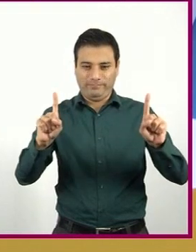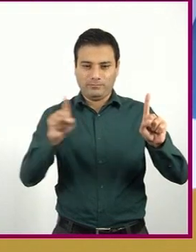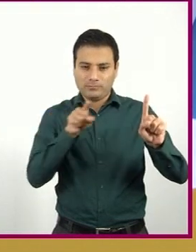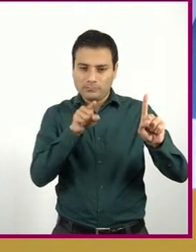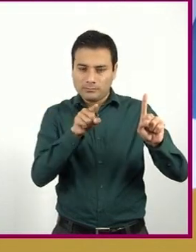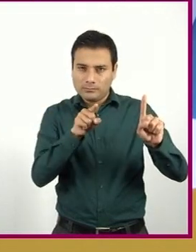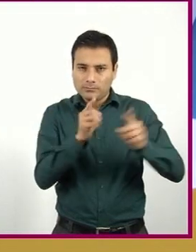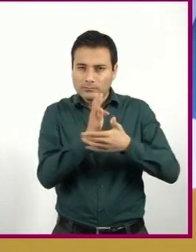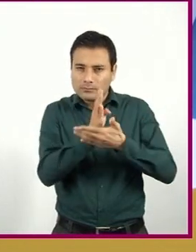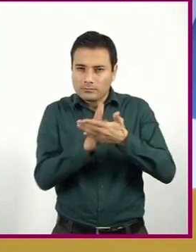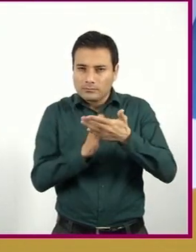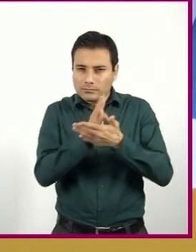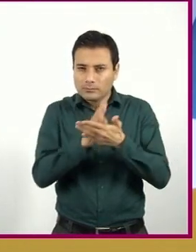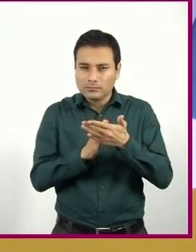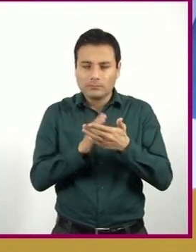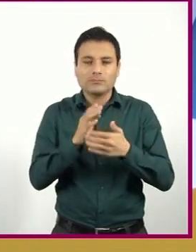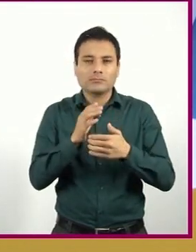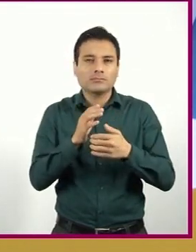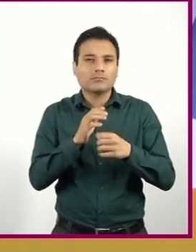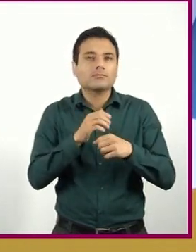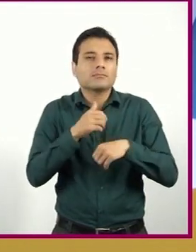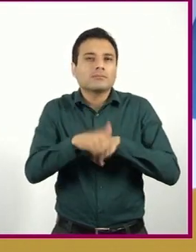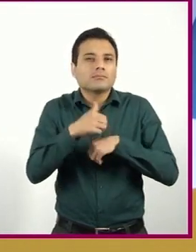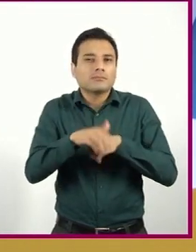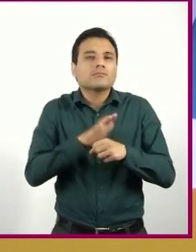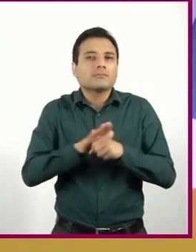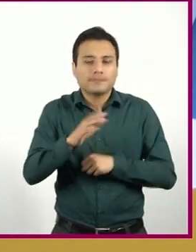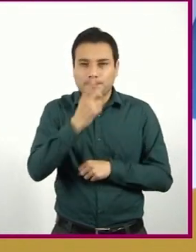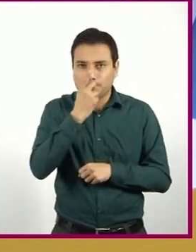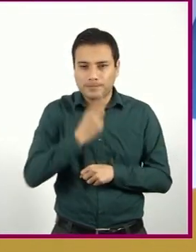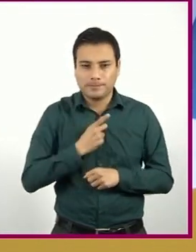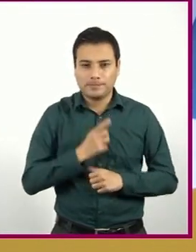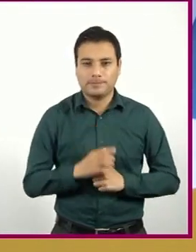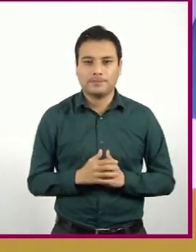Un medio es de aquí hasta acá, toda esta parte.